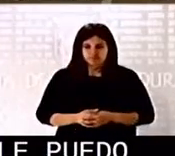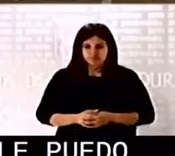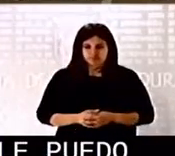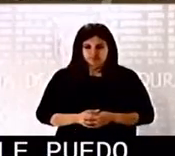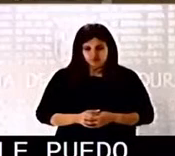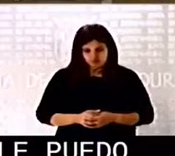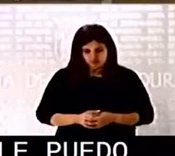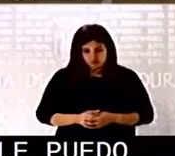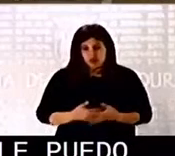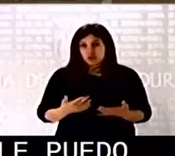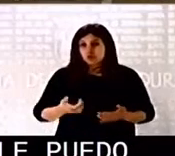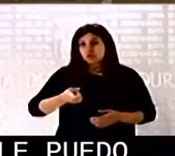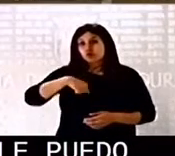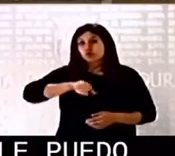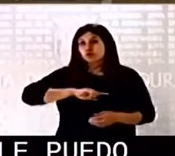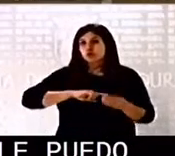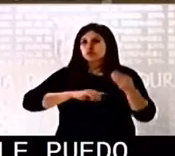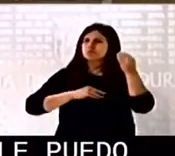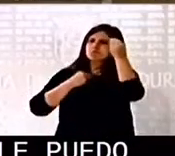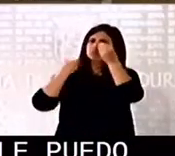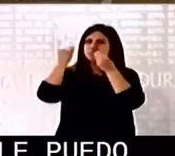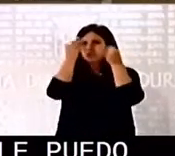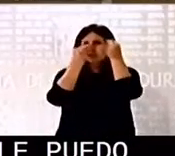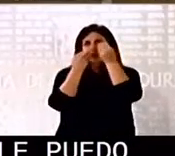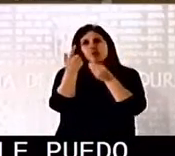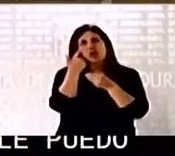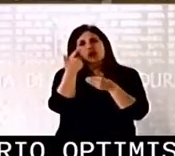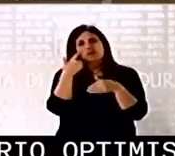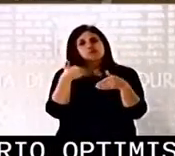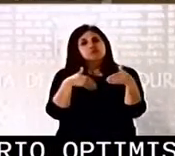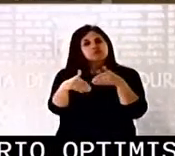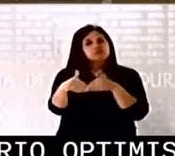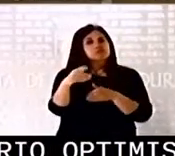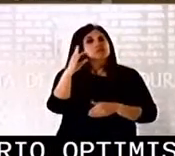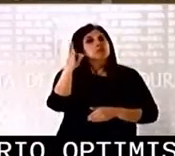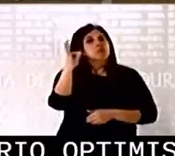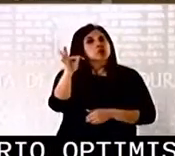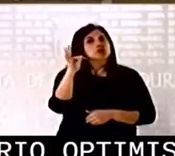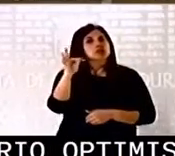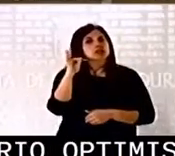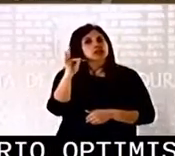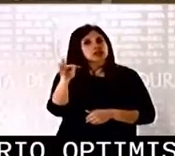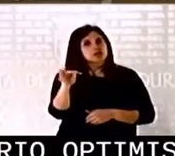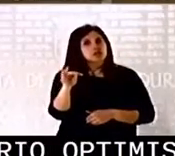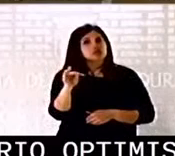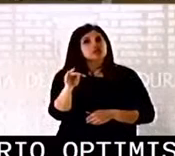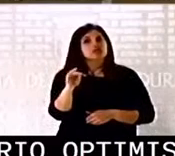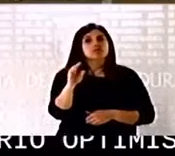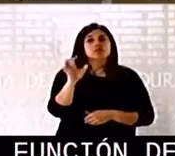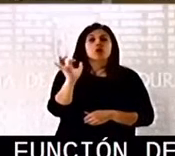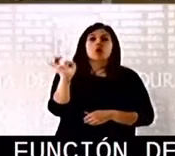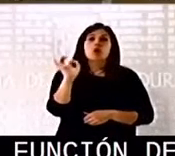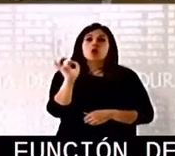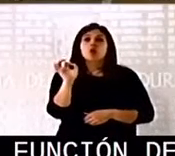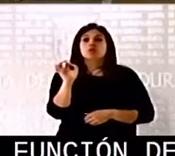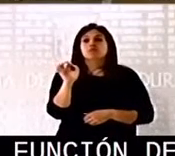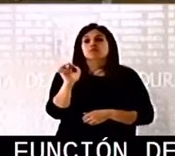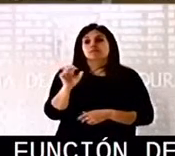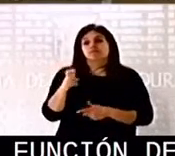estábamos planteándonos un escenario optimista y un escenario menos optimista en función de las dosis de vacunas.